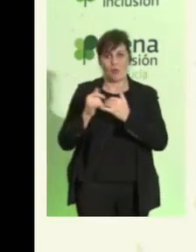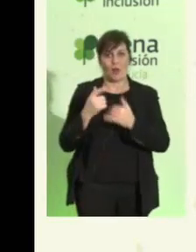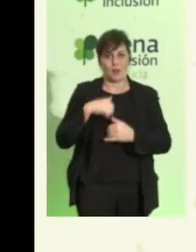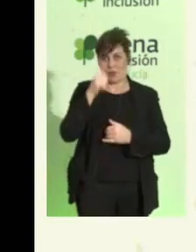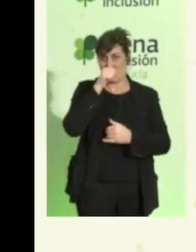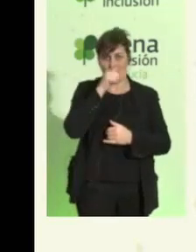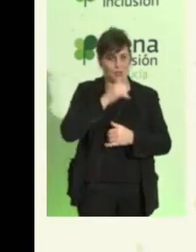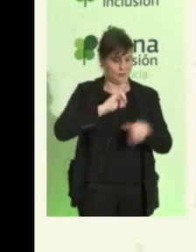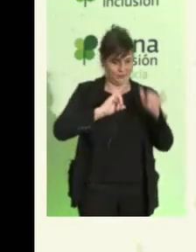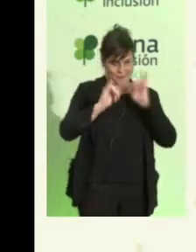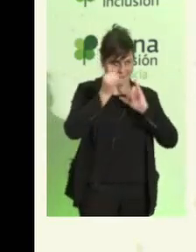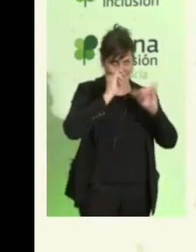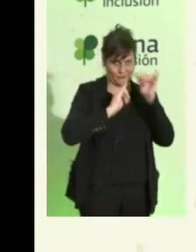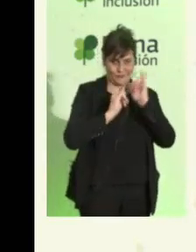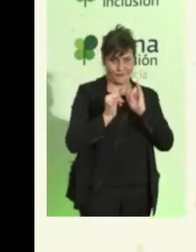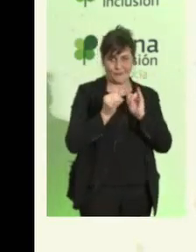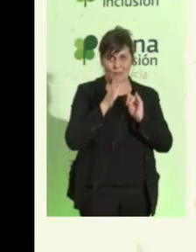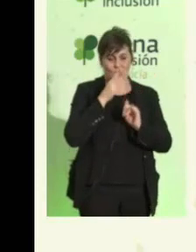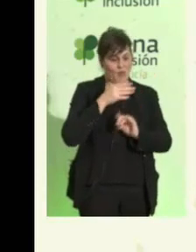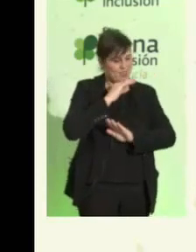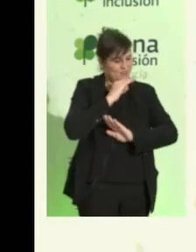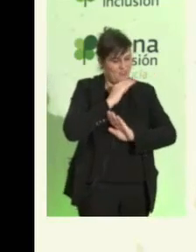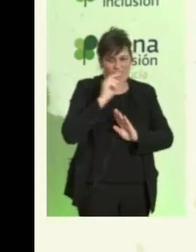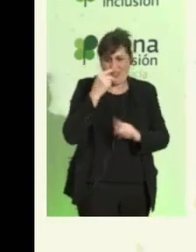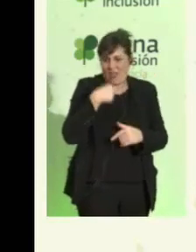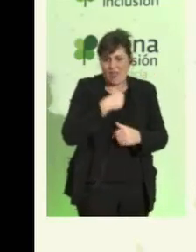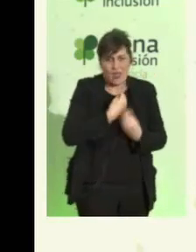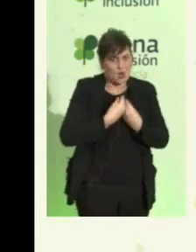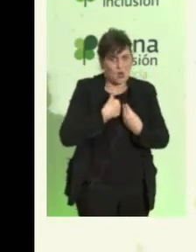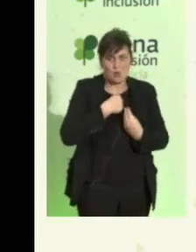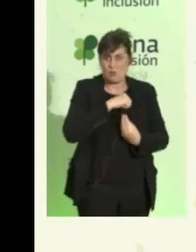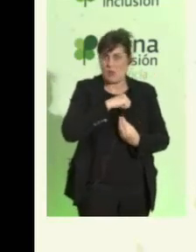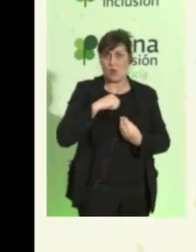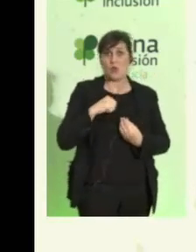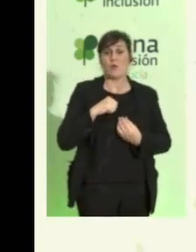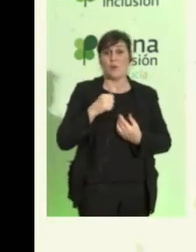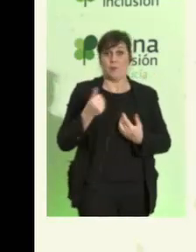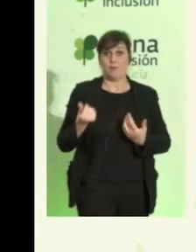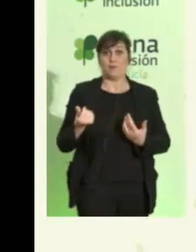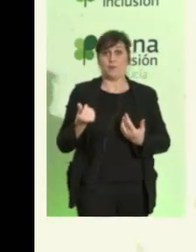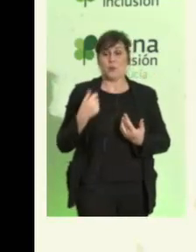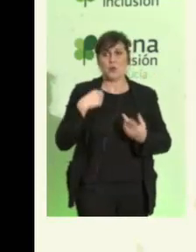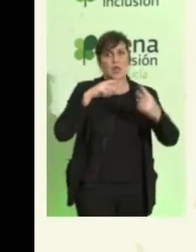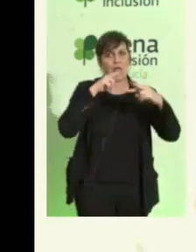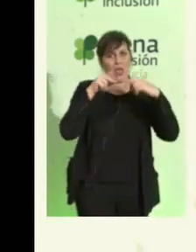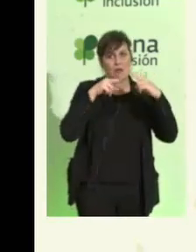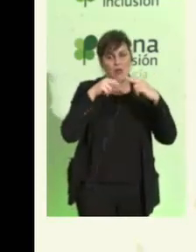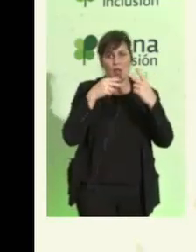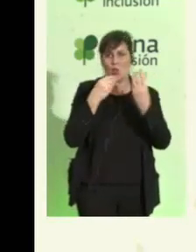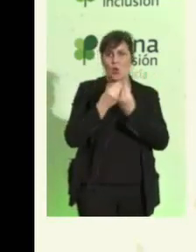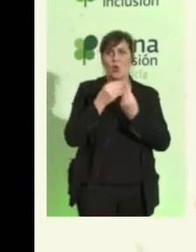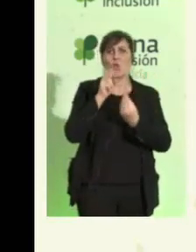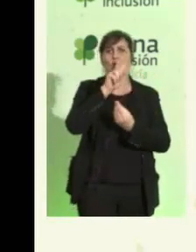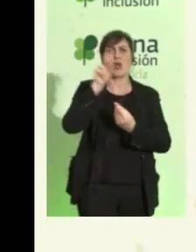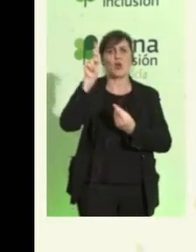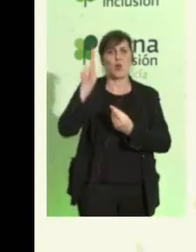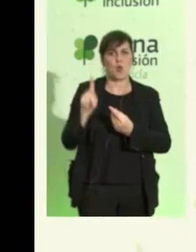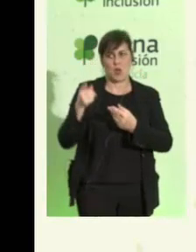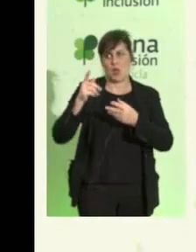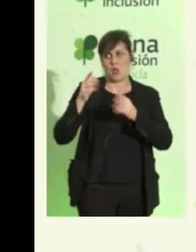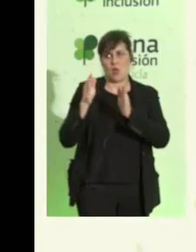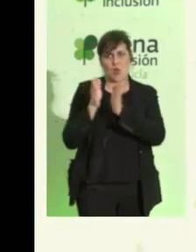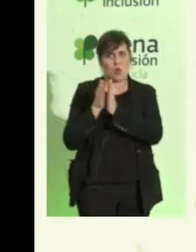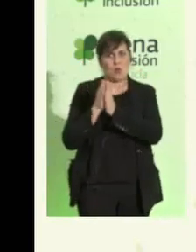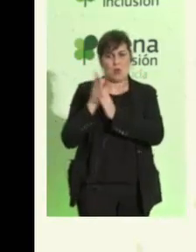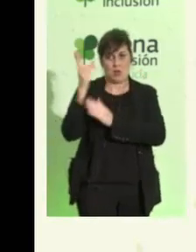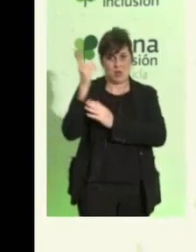enfadada y hablando de con alguien que estaba de visita del Reino Unido, y estamos hablando de todo esto.